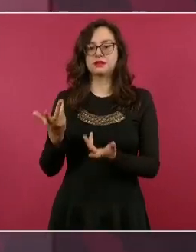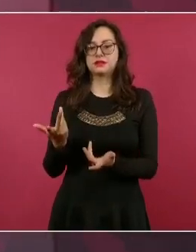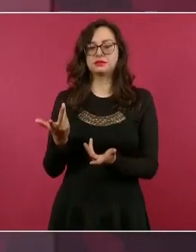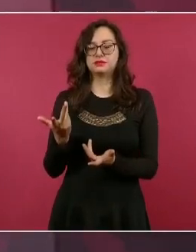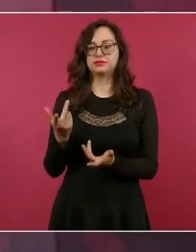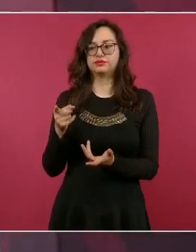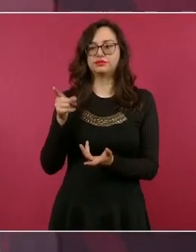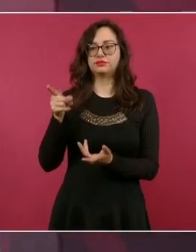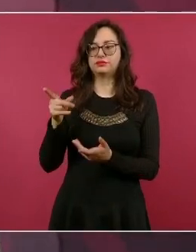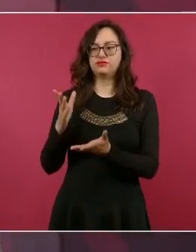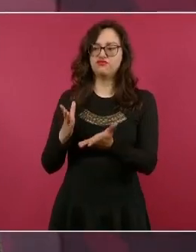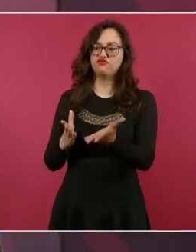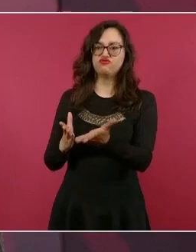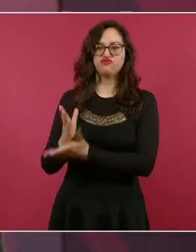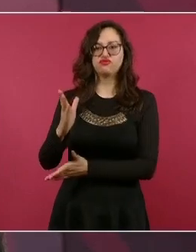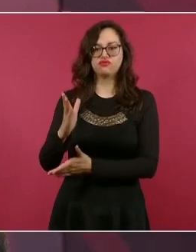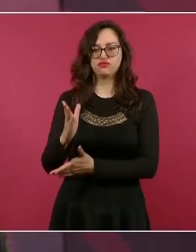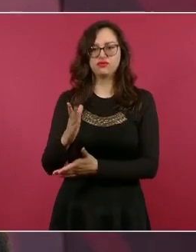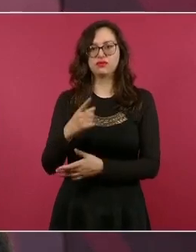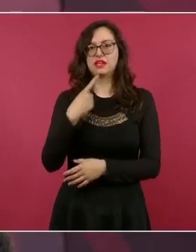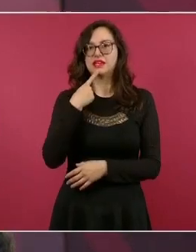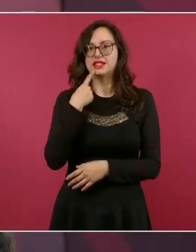en Ecuador.